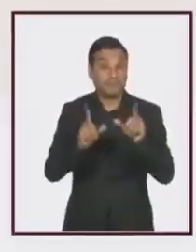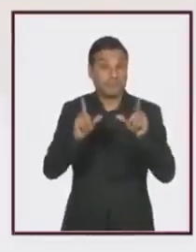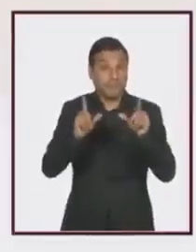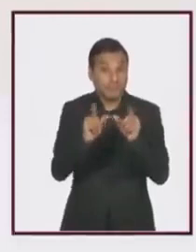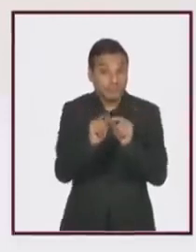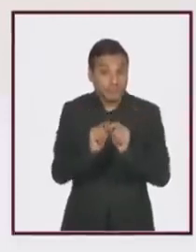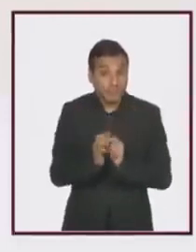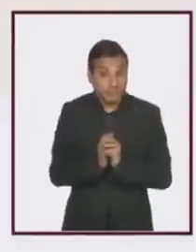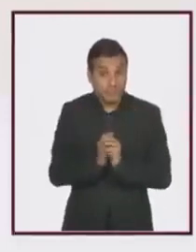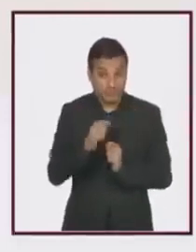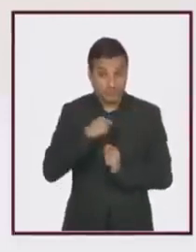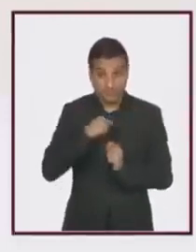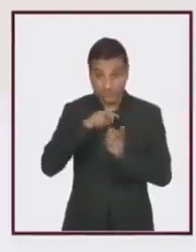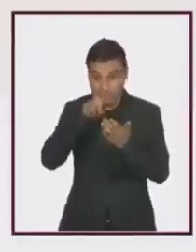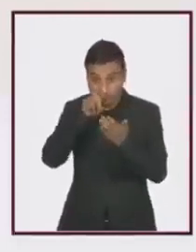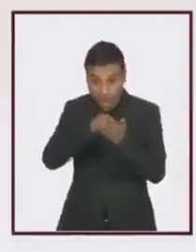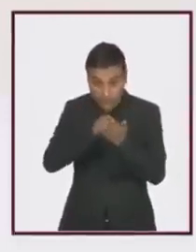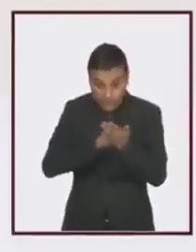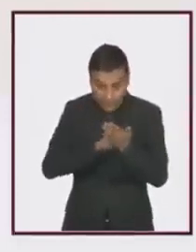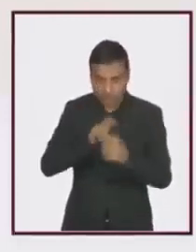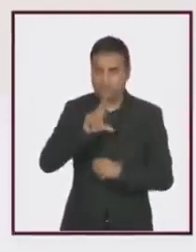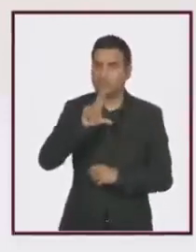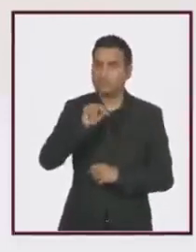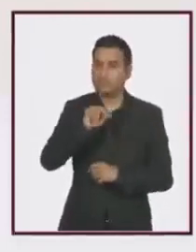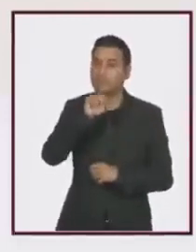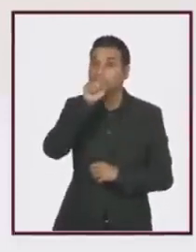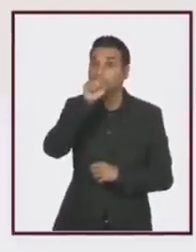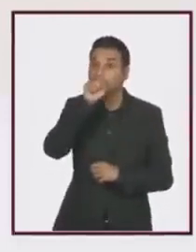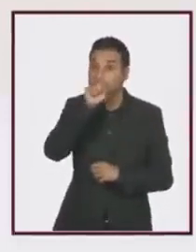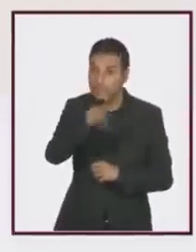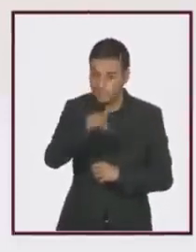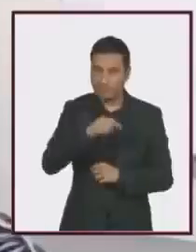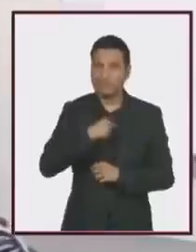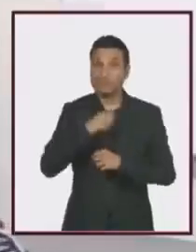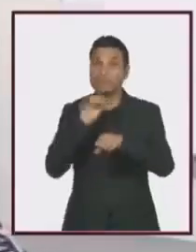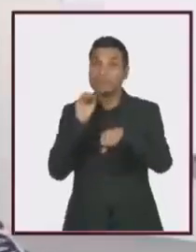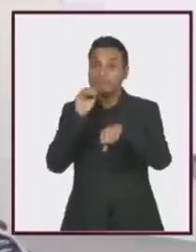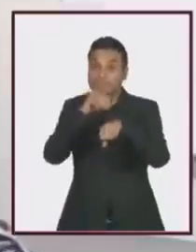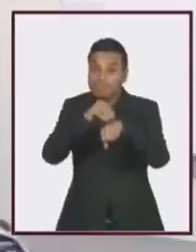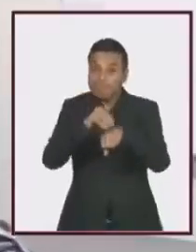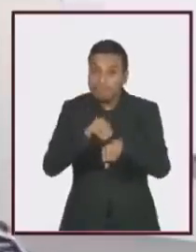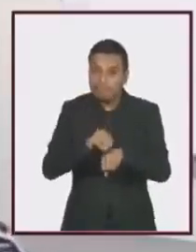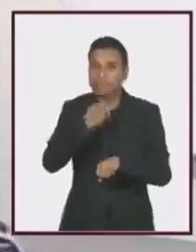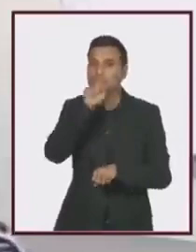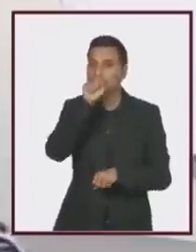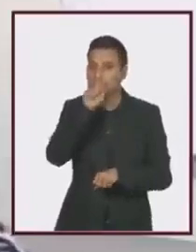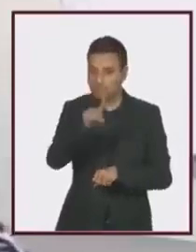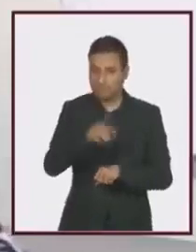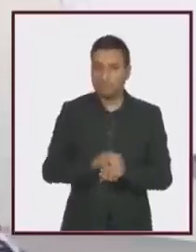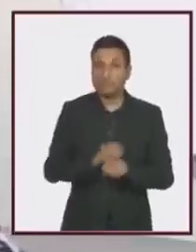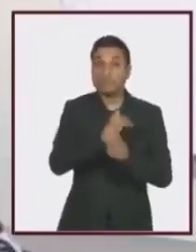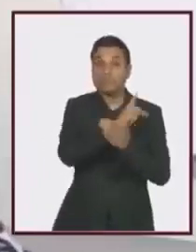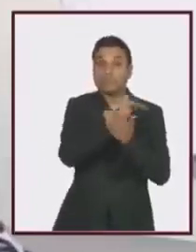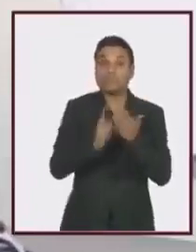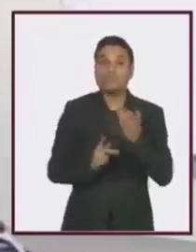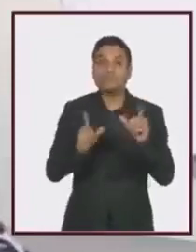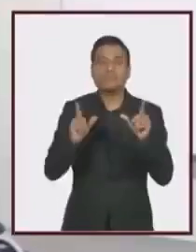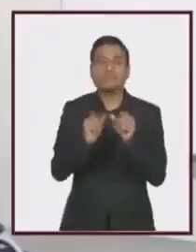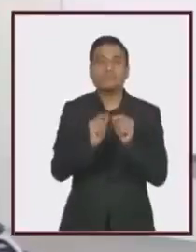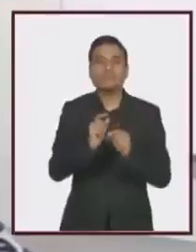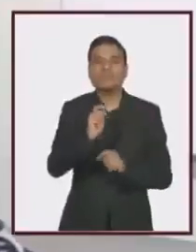completar el programa sintético. El programa sintético lo estamos considerando como un programa